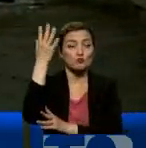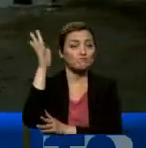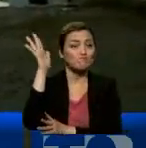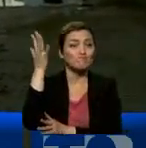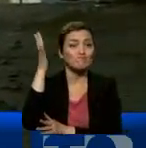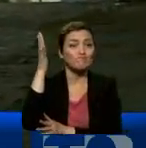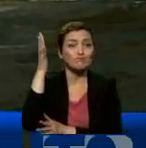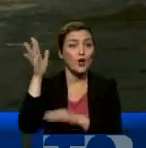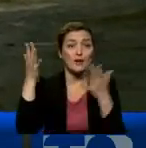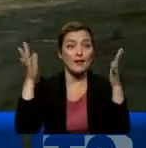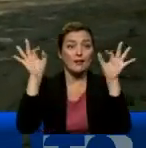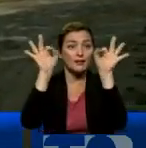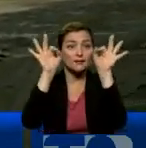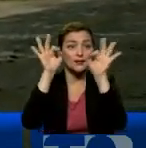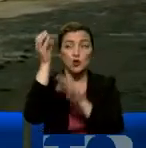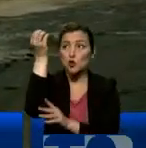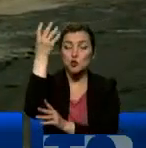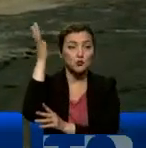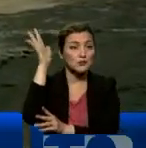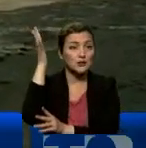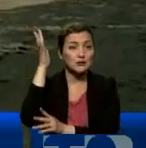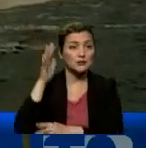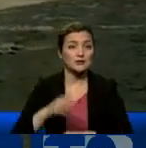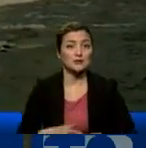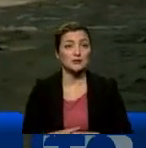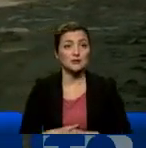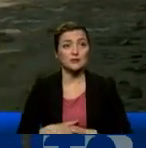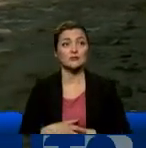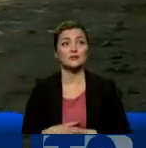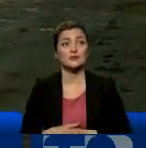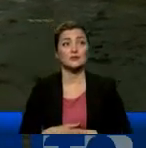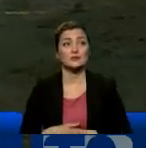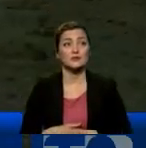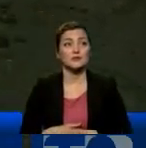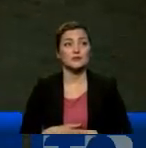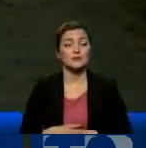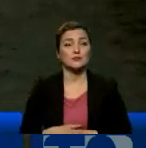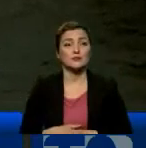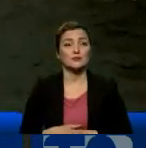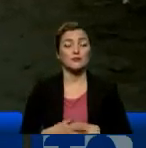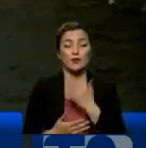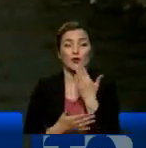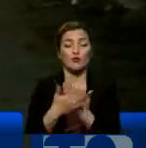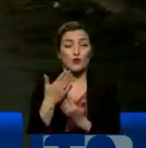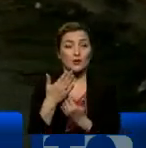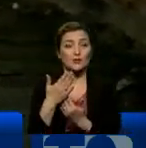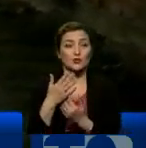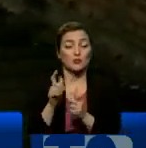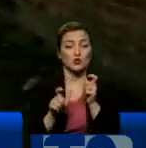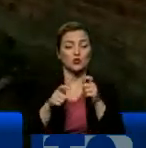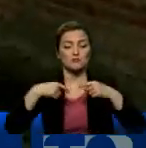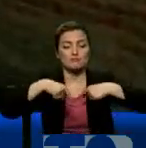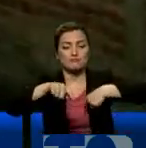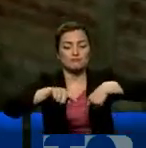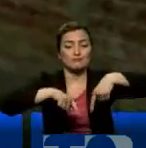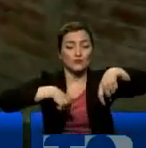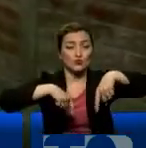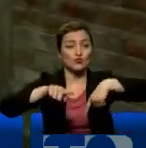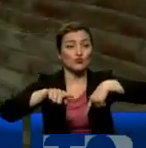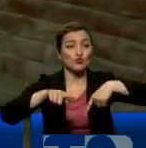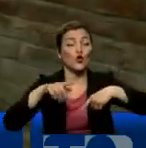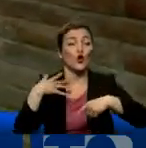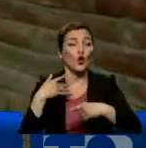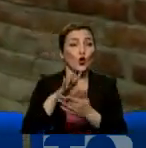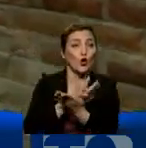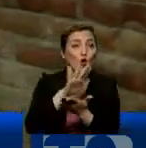iluminación, no tiene postes, no tiene iluminación pública. Entonces esto también genera que sea fácil presa como para que los chicos que a veces